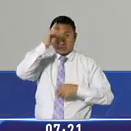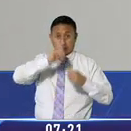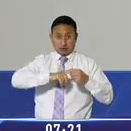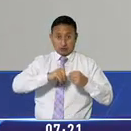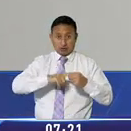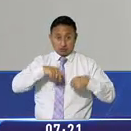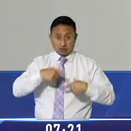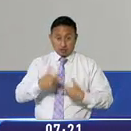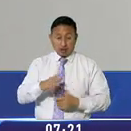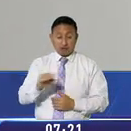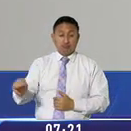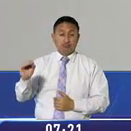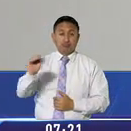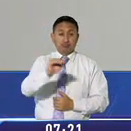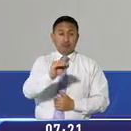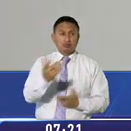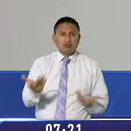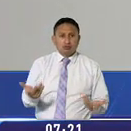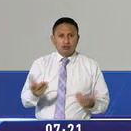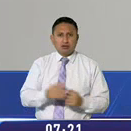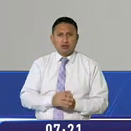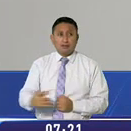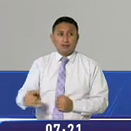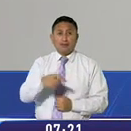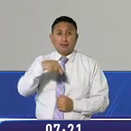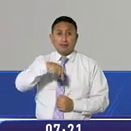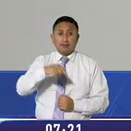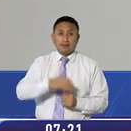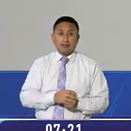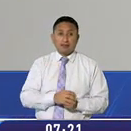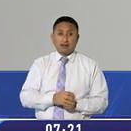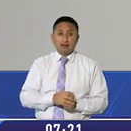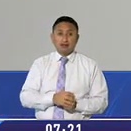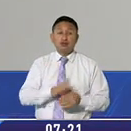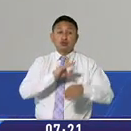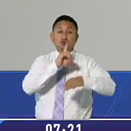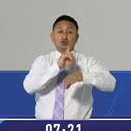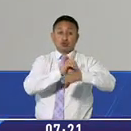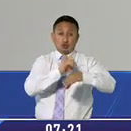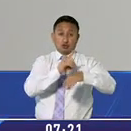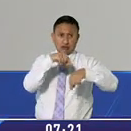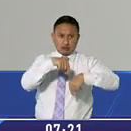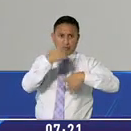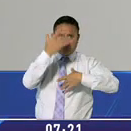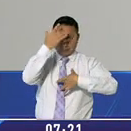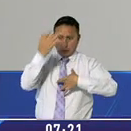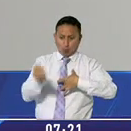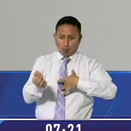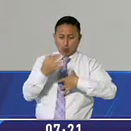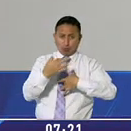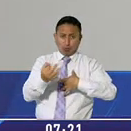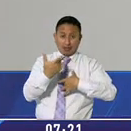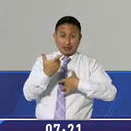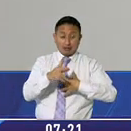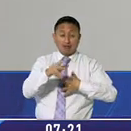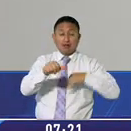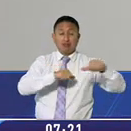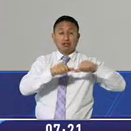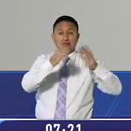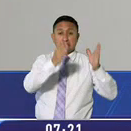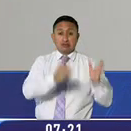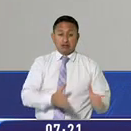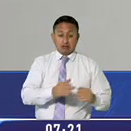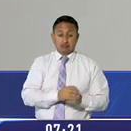reportado que ha habido contaminación de, hablemos de profesionales, trabajadores y administrativos de la salud que se han